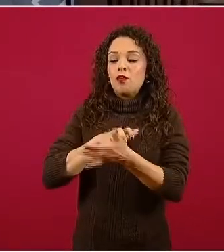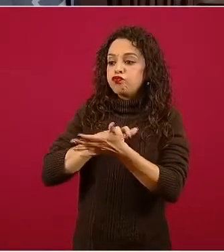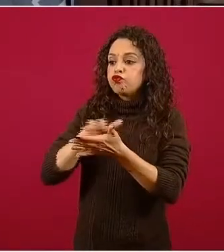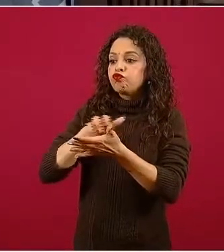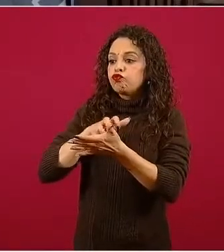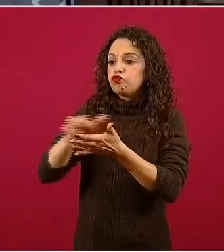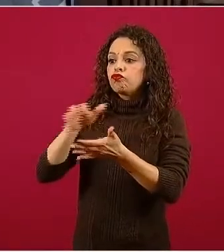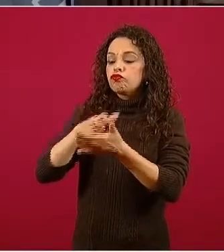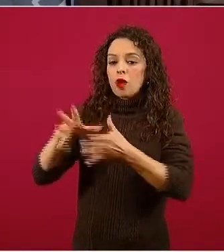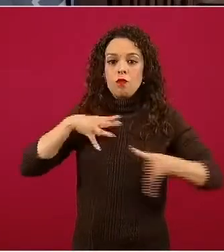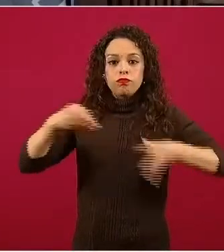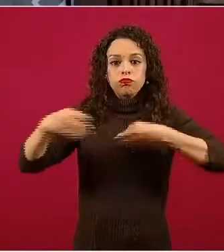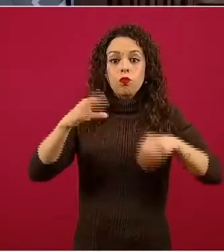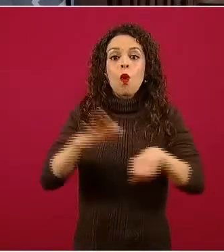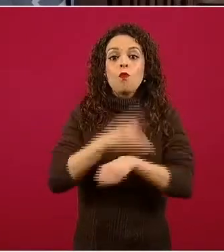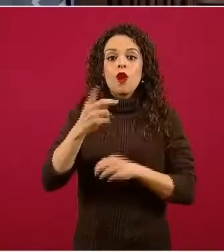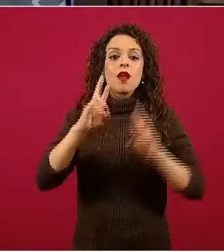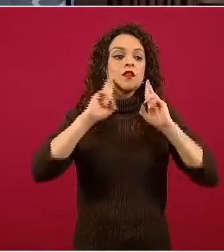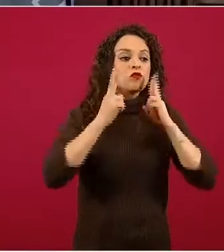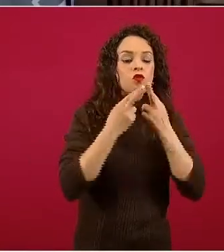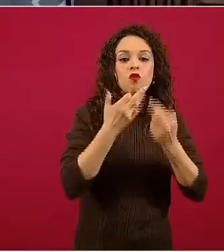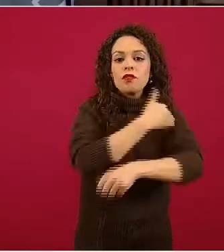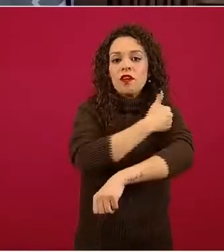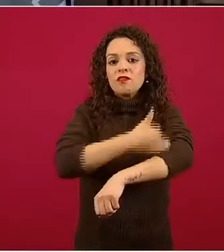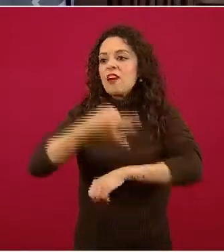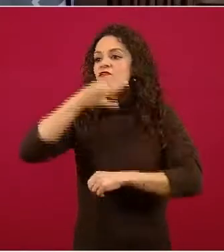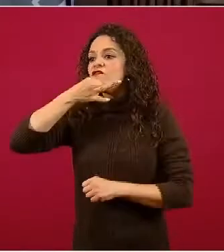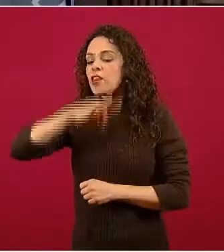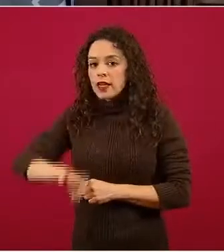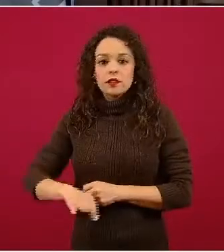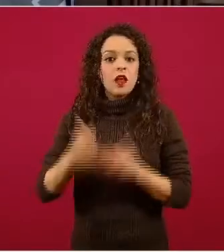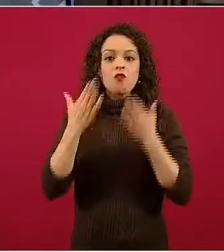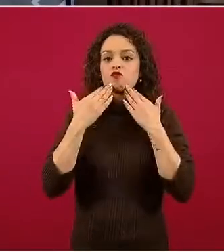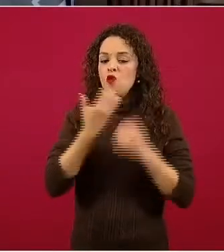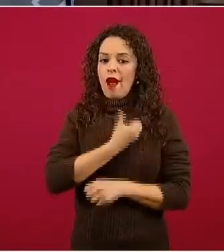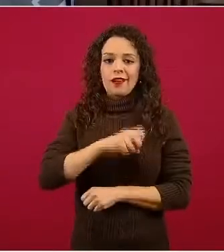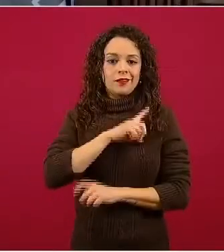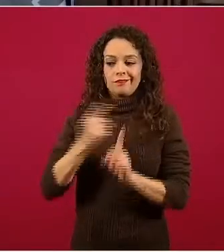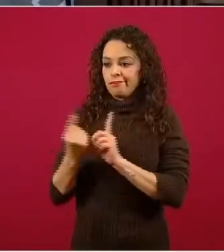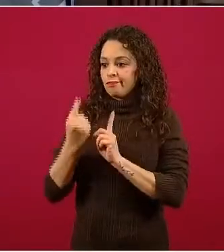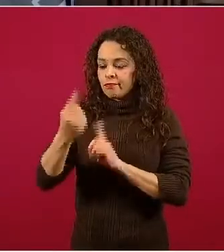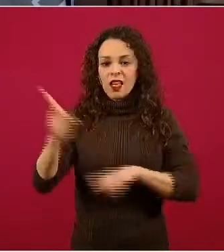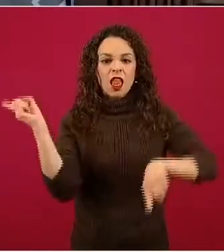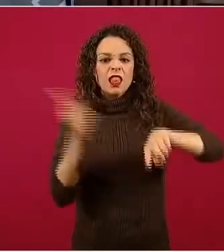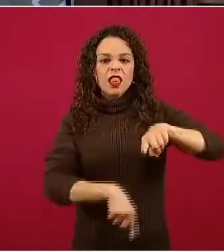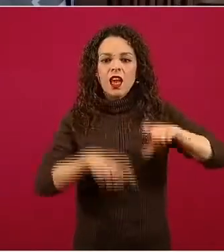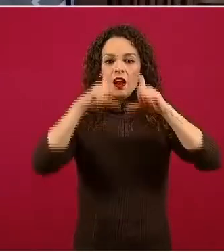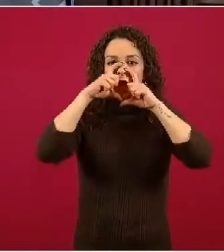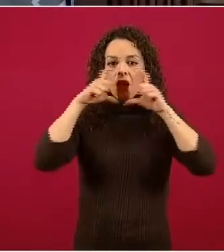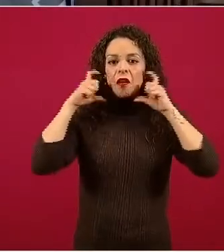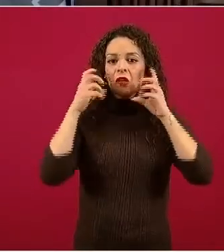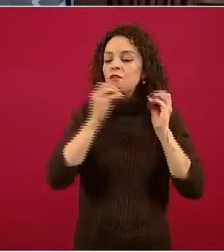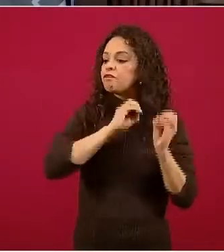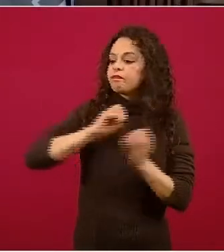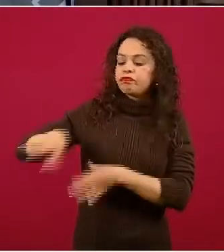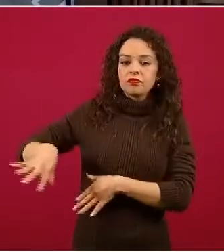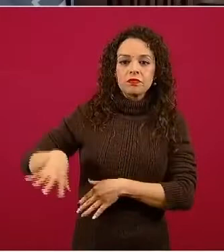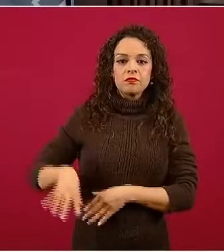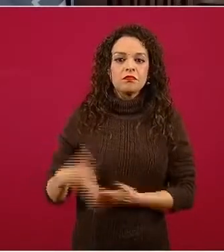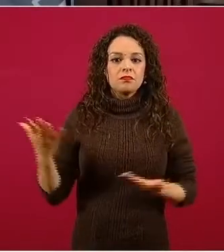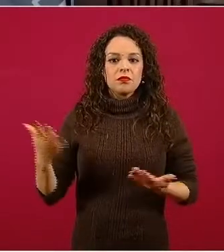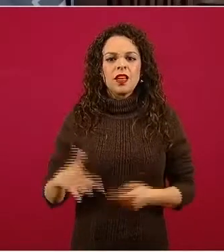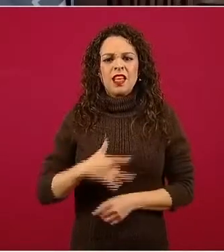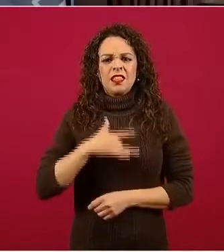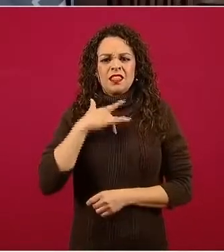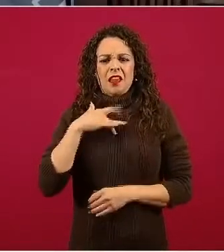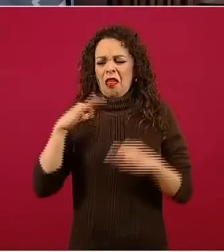de fiestas y reuniones familiares, donde se pierde la sana distancia, se quitan el cubrebocas y se relajan las medidas de